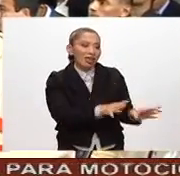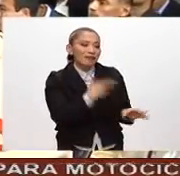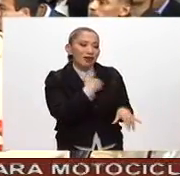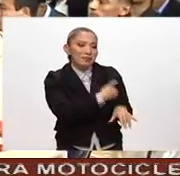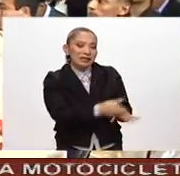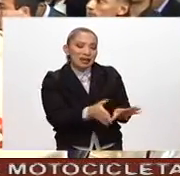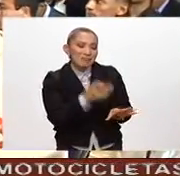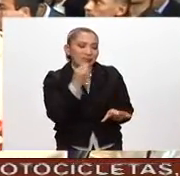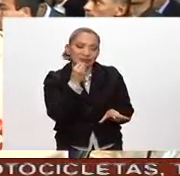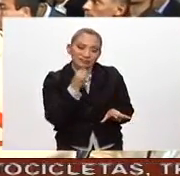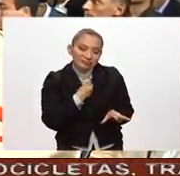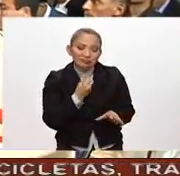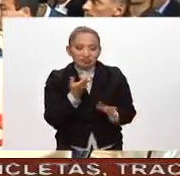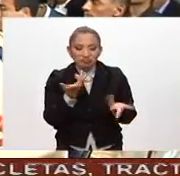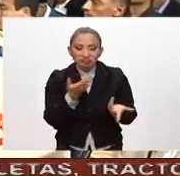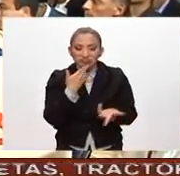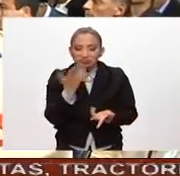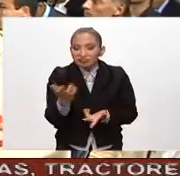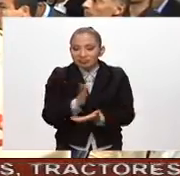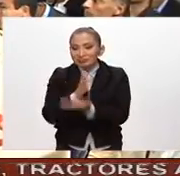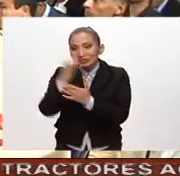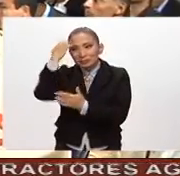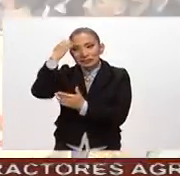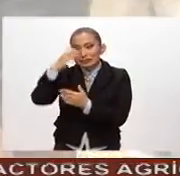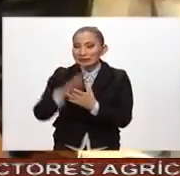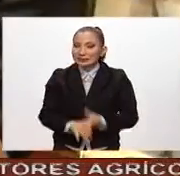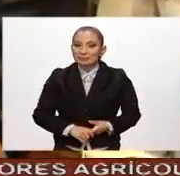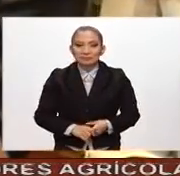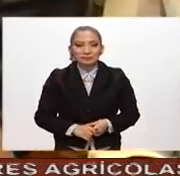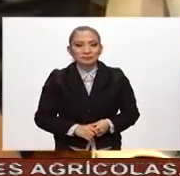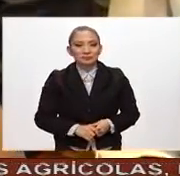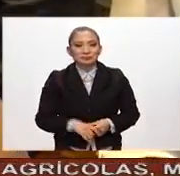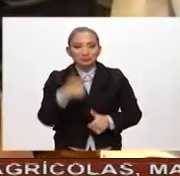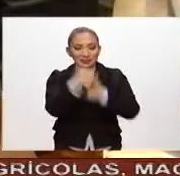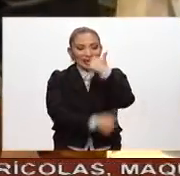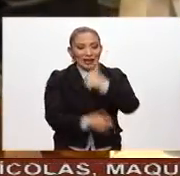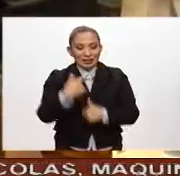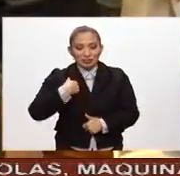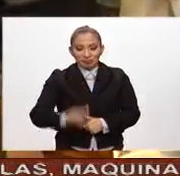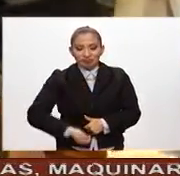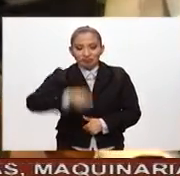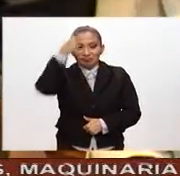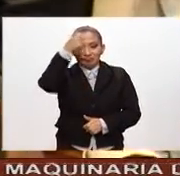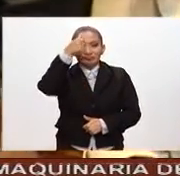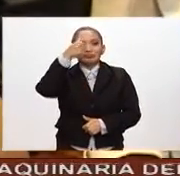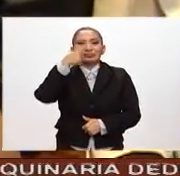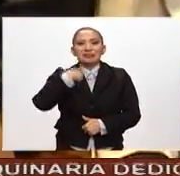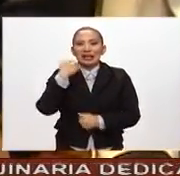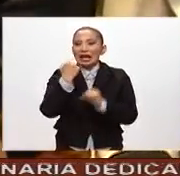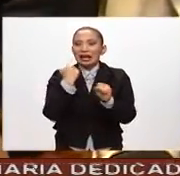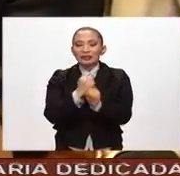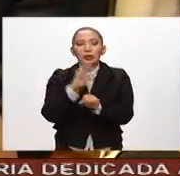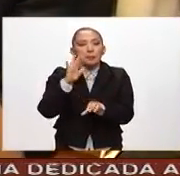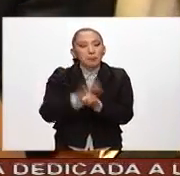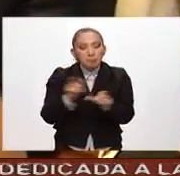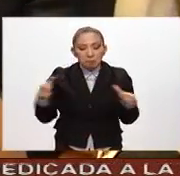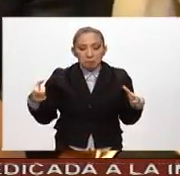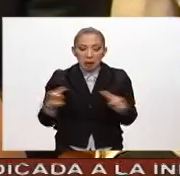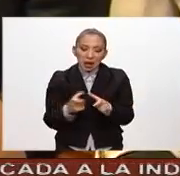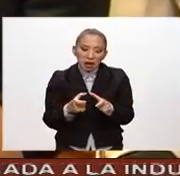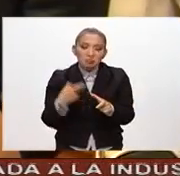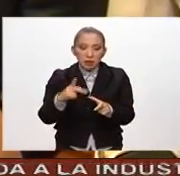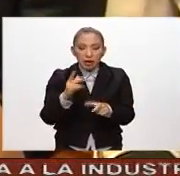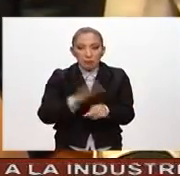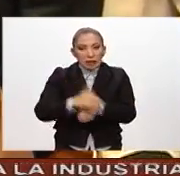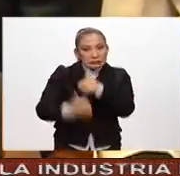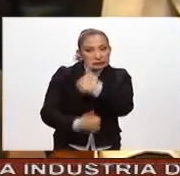toda mi familia, pero pues creo que será una experiencia inolvidable. Desde la carrera soy la primera y pues este año fuimos un poquito menos, pero hubo